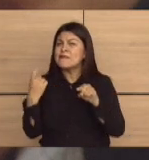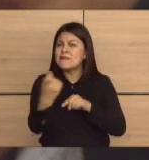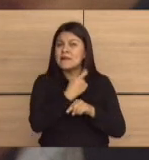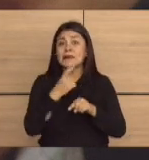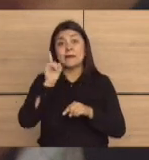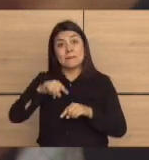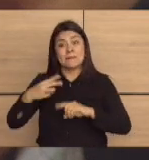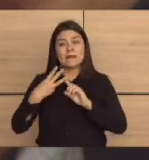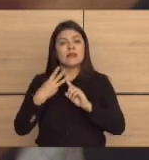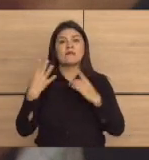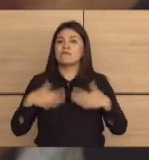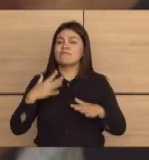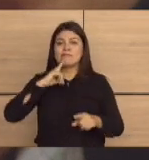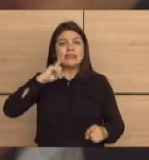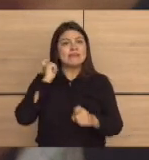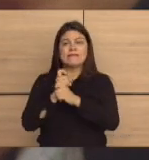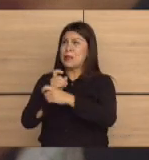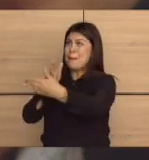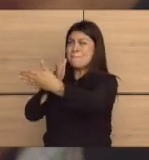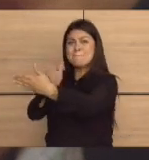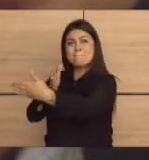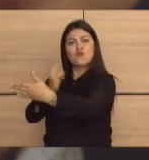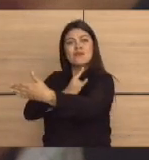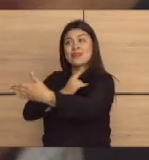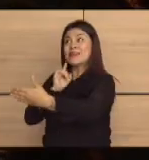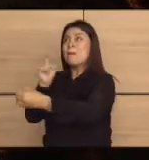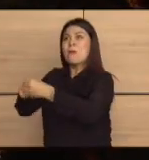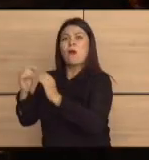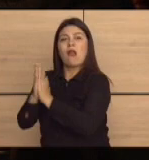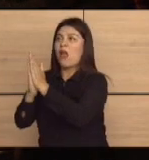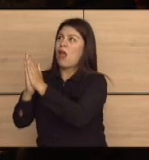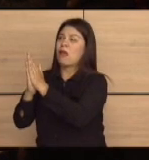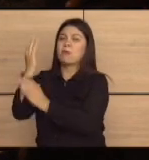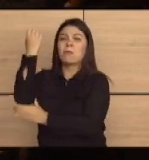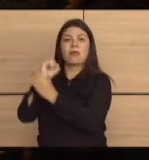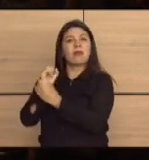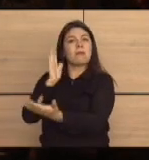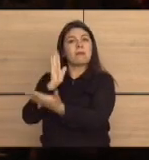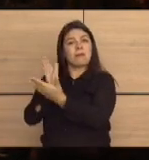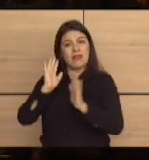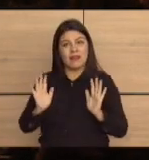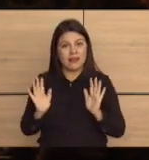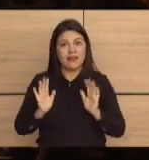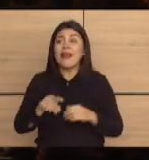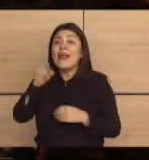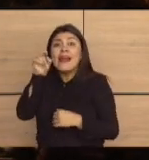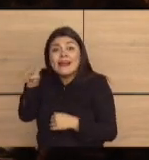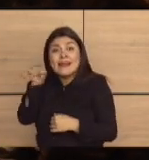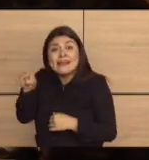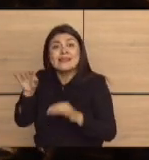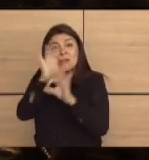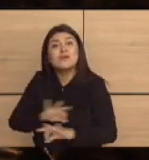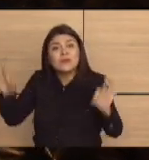serias dificultades para entrar a la educación superior. Cuando hemos visto que ahí está la deuda